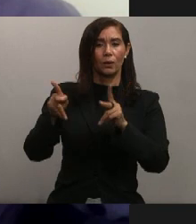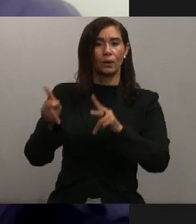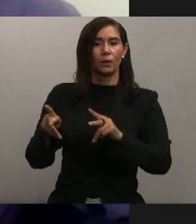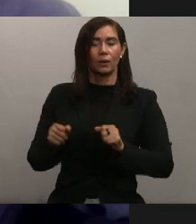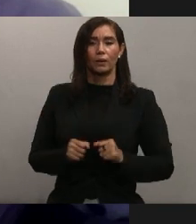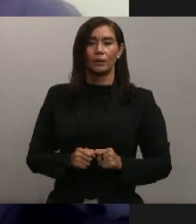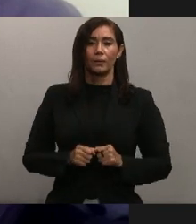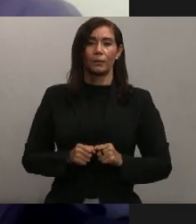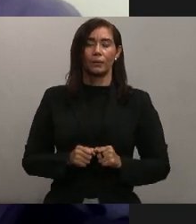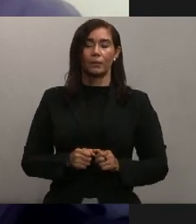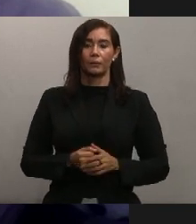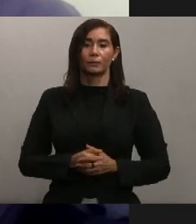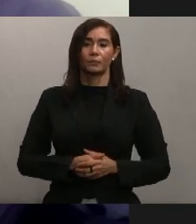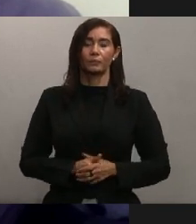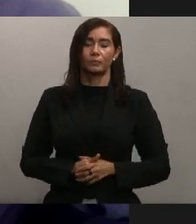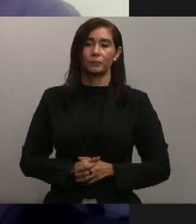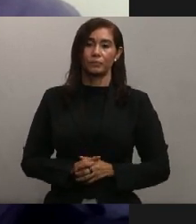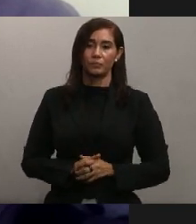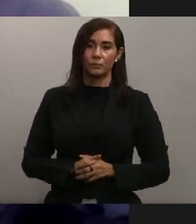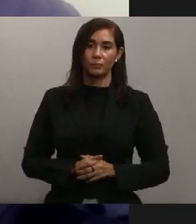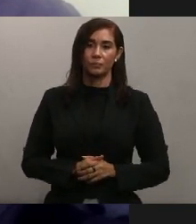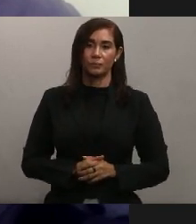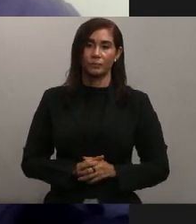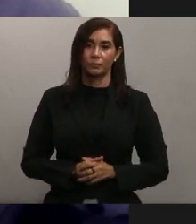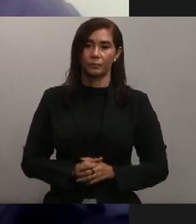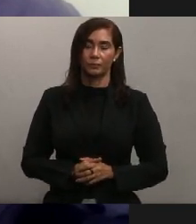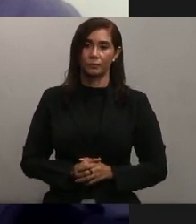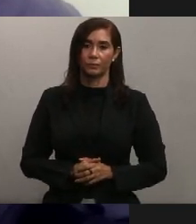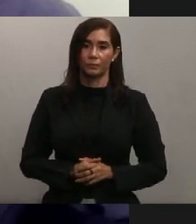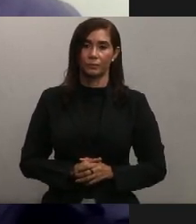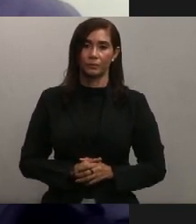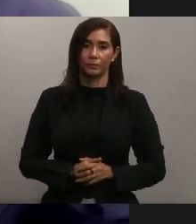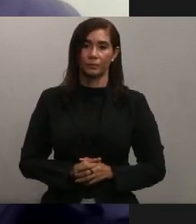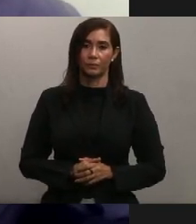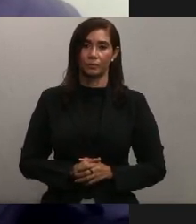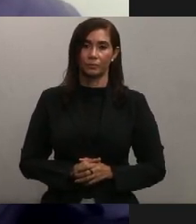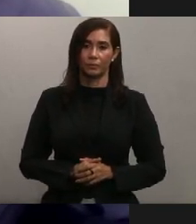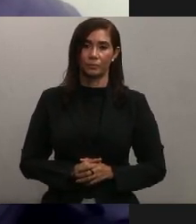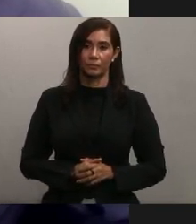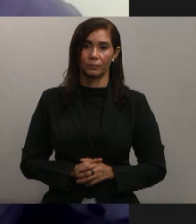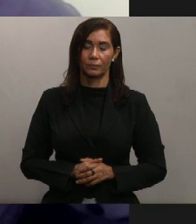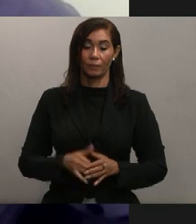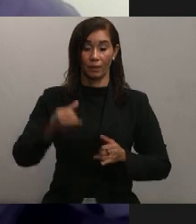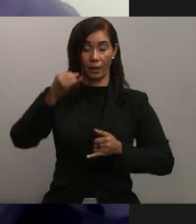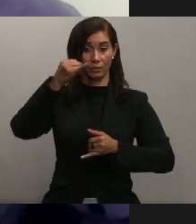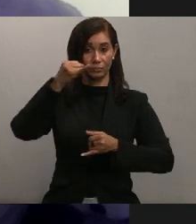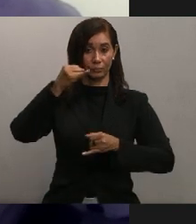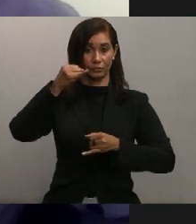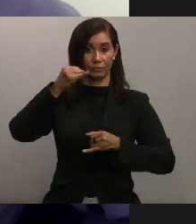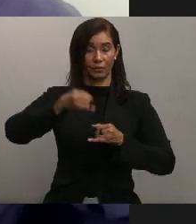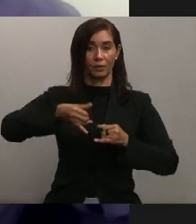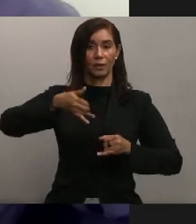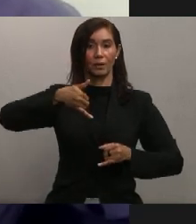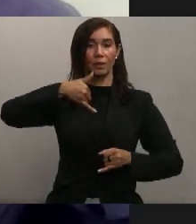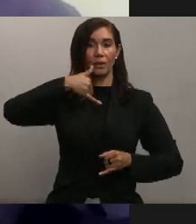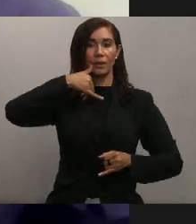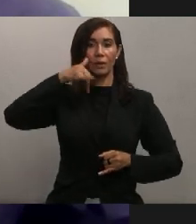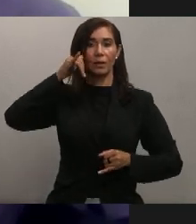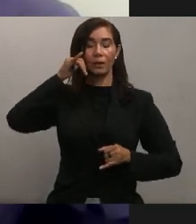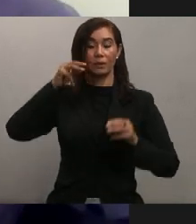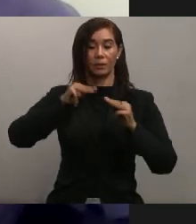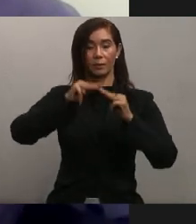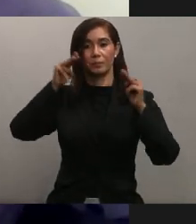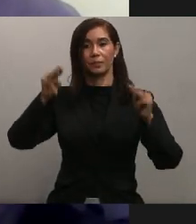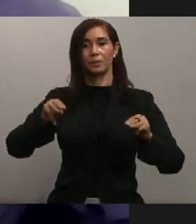las personas infectadas en esas provincias? Y por último, ayer el ministro de Sanidad de